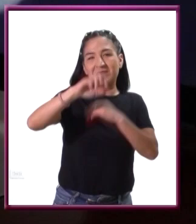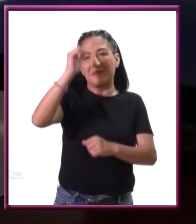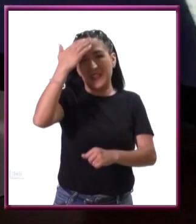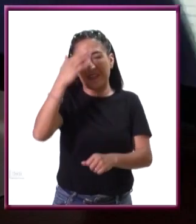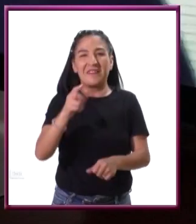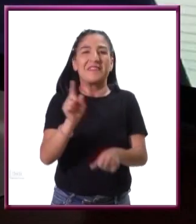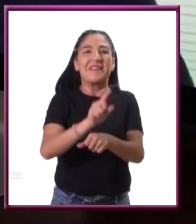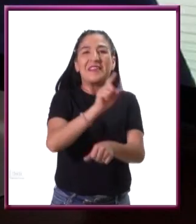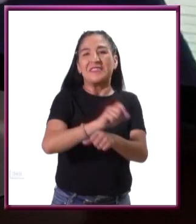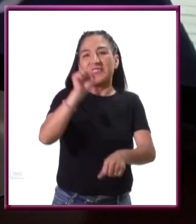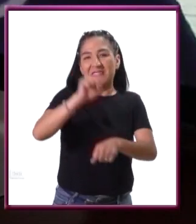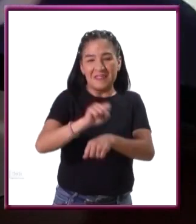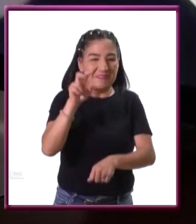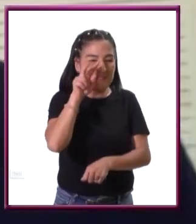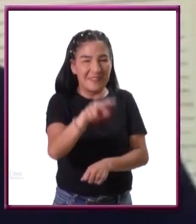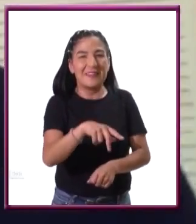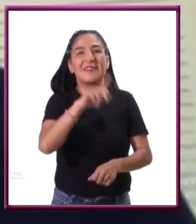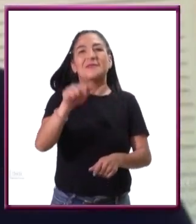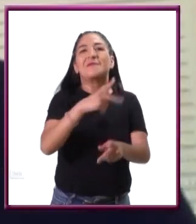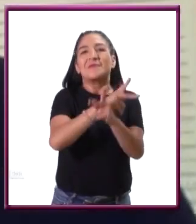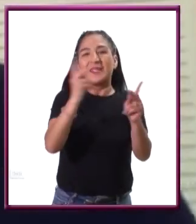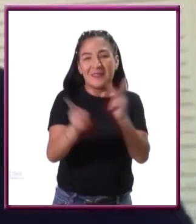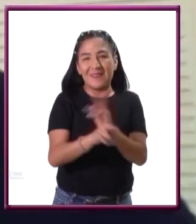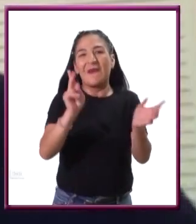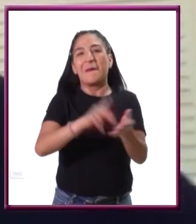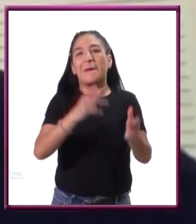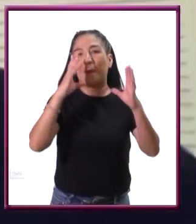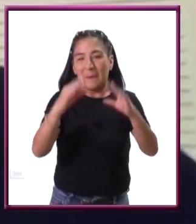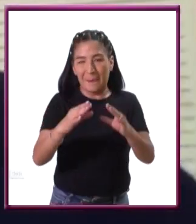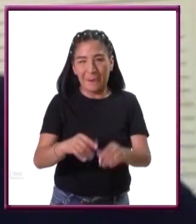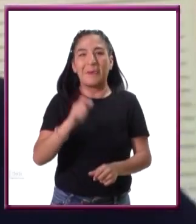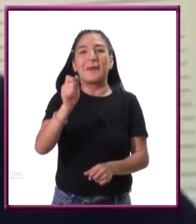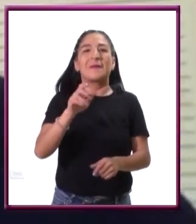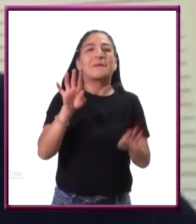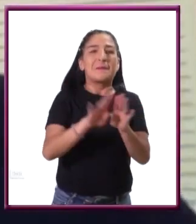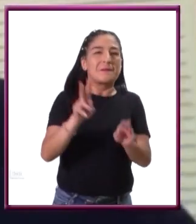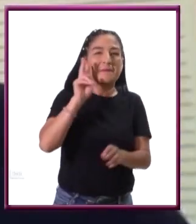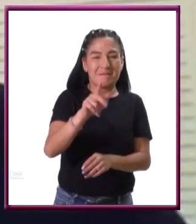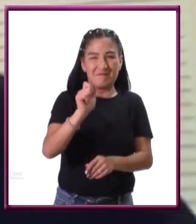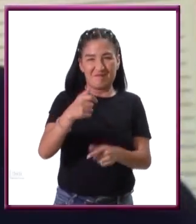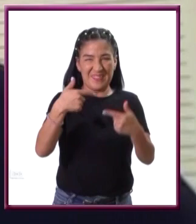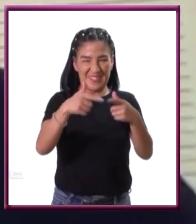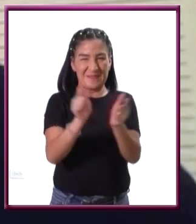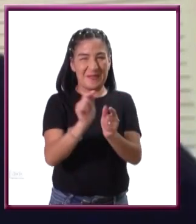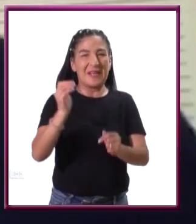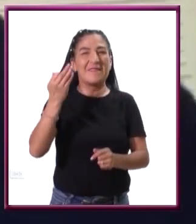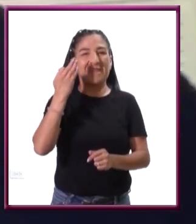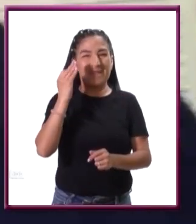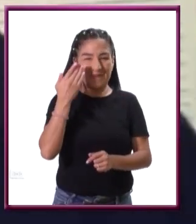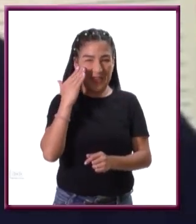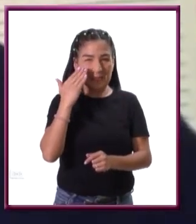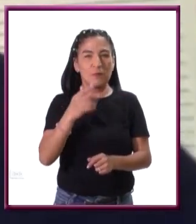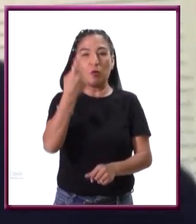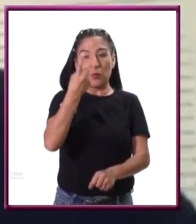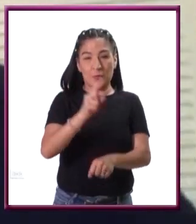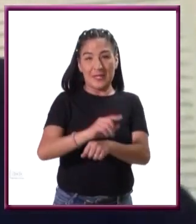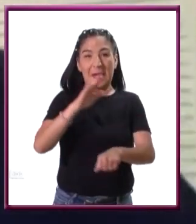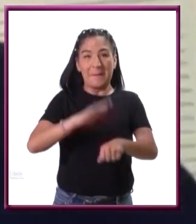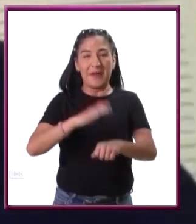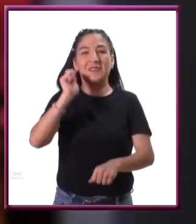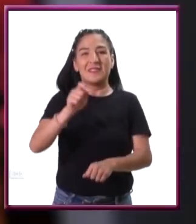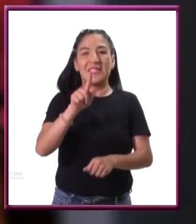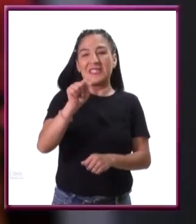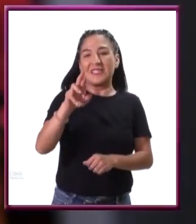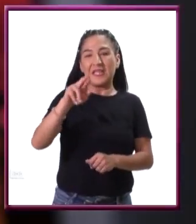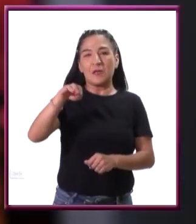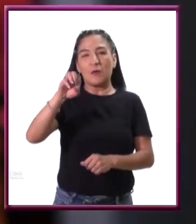prepa nos la vuelven a enseñar. Y de hecho por ahí alguna vez vi un grupo de Facebook que se llamaba Un día más sin ocupar el trinomio cuadrado